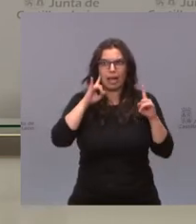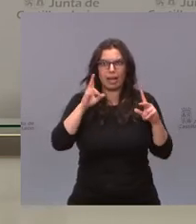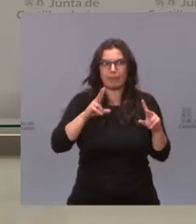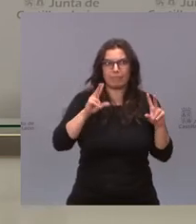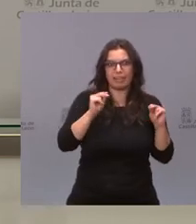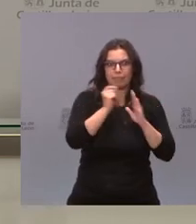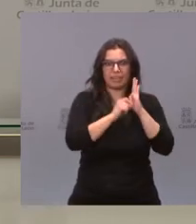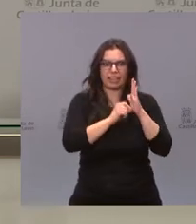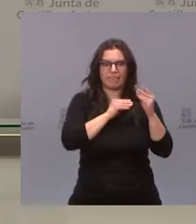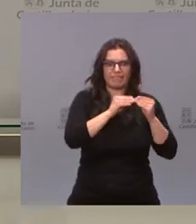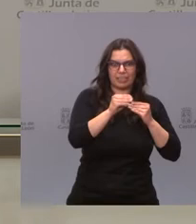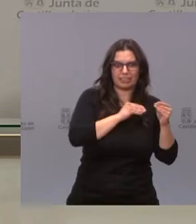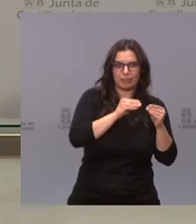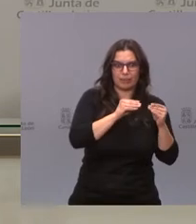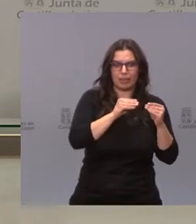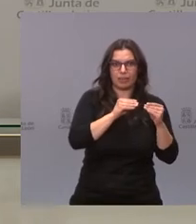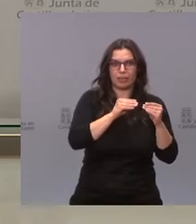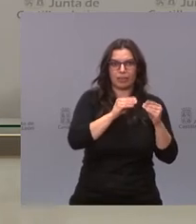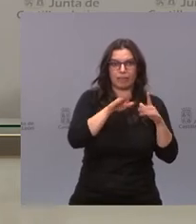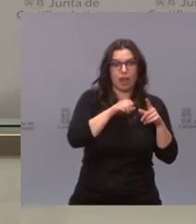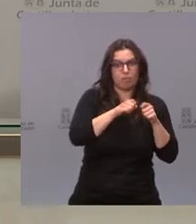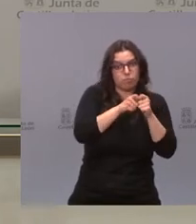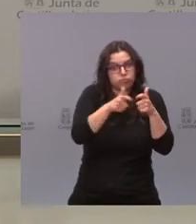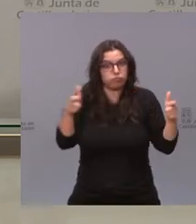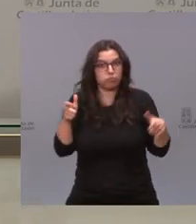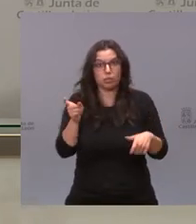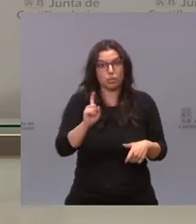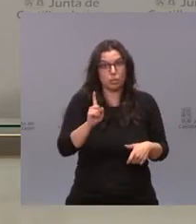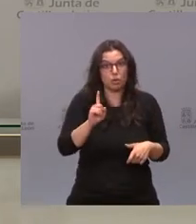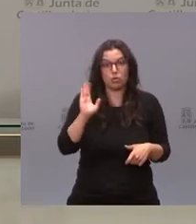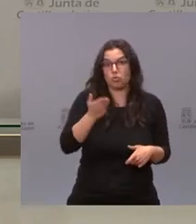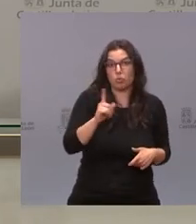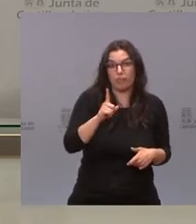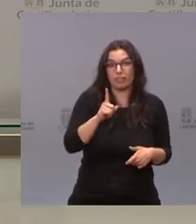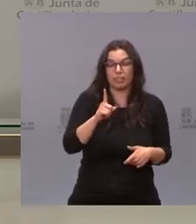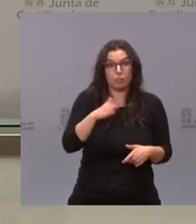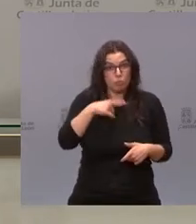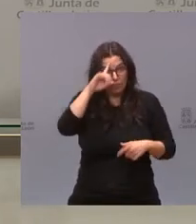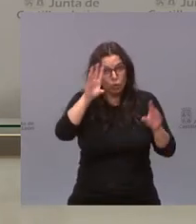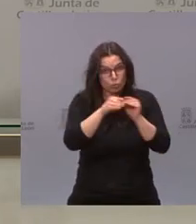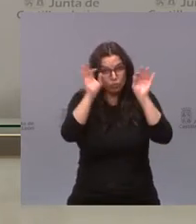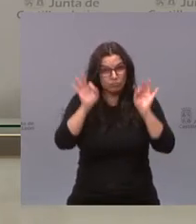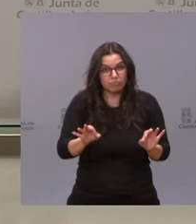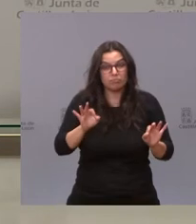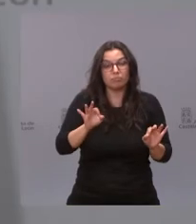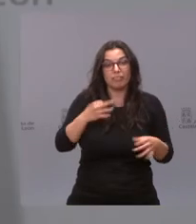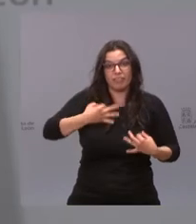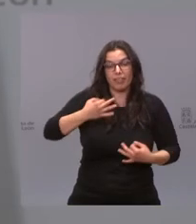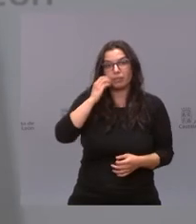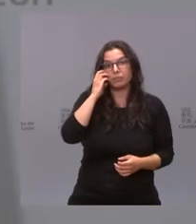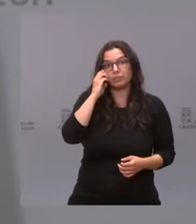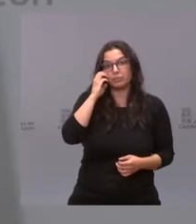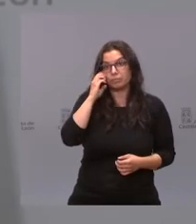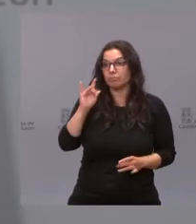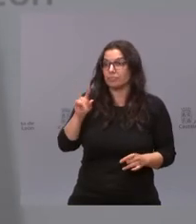medidas no hayan tenido el efecto sobre los contagios y sobre la incidencia. No sé si pueden sacar esa conclusión. Sí, me hace muy